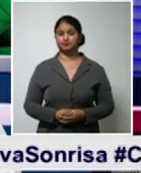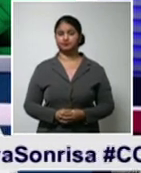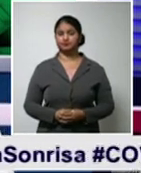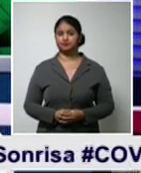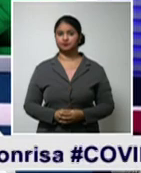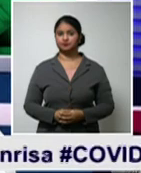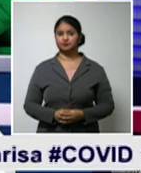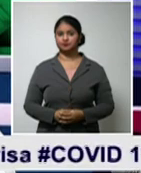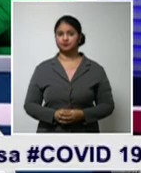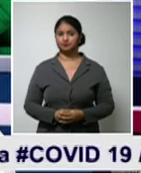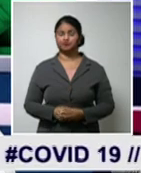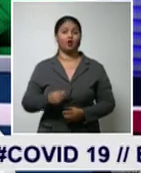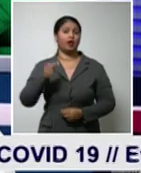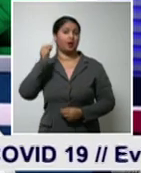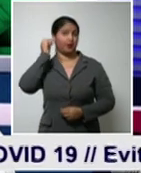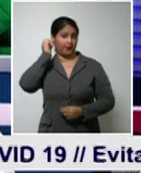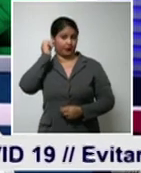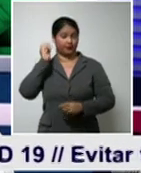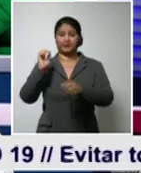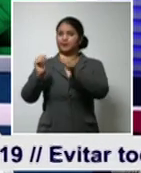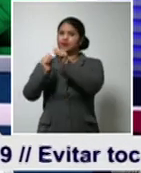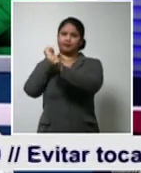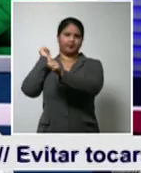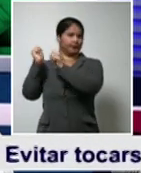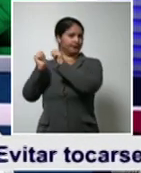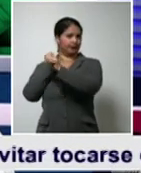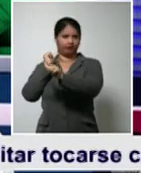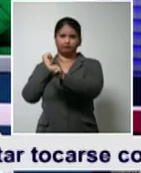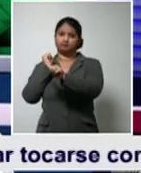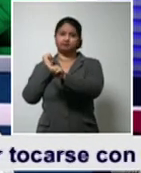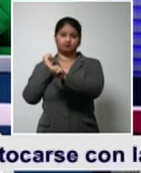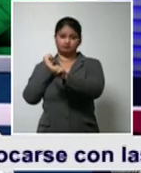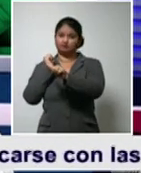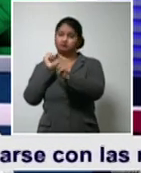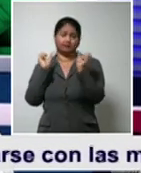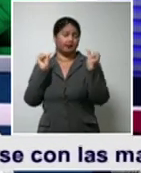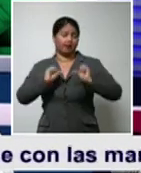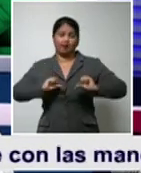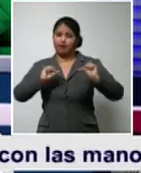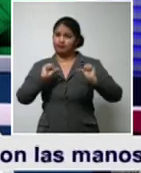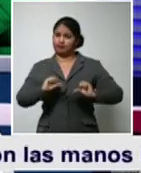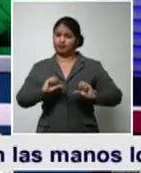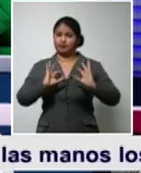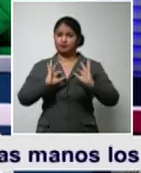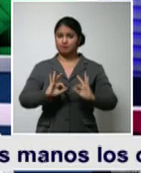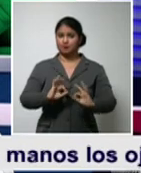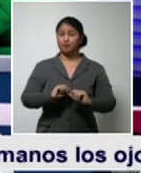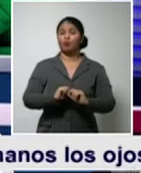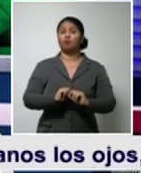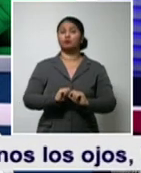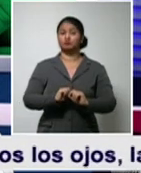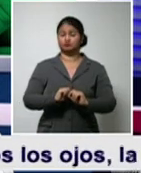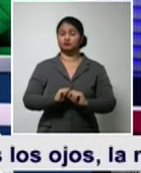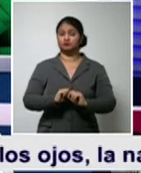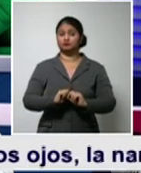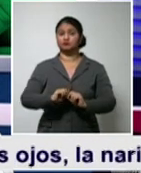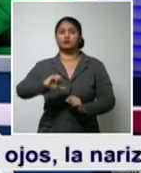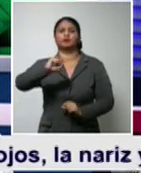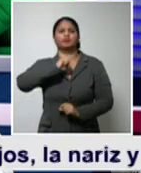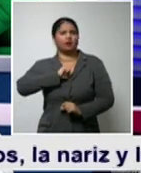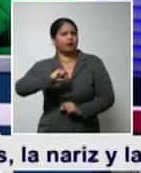evolución con muchas complicaciones. En un momento determinado aumentó mucho la falta de aire,